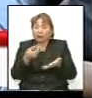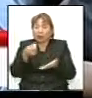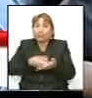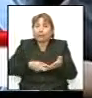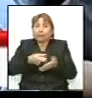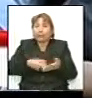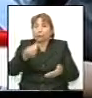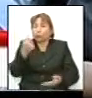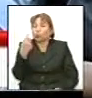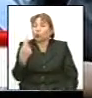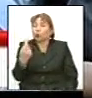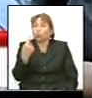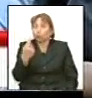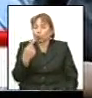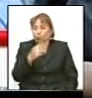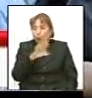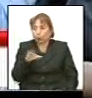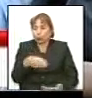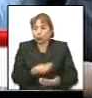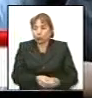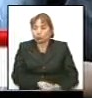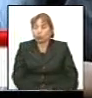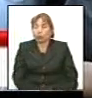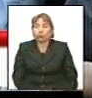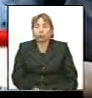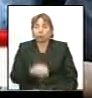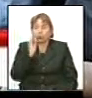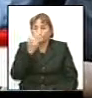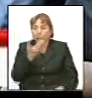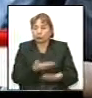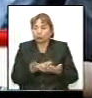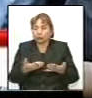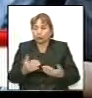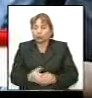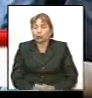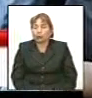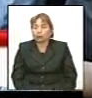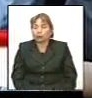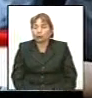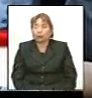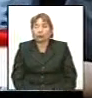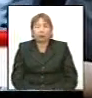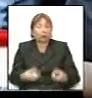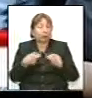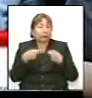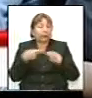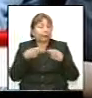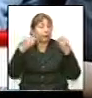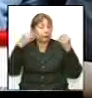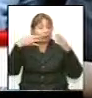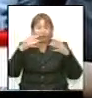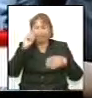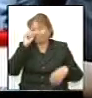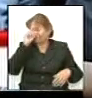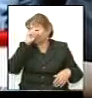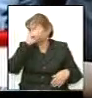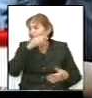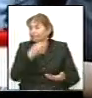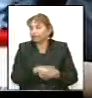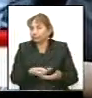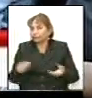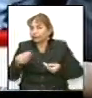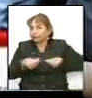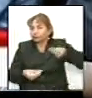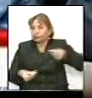tarifa única para el gas tarifa única también para esas realidades de ley de electricidad pero que son bien difíciles de implementar entonces